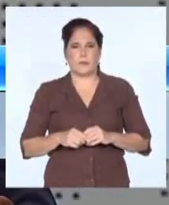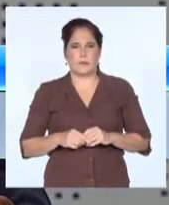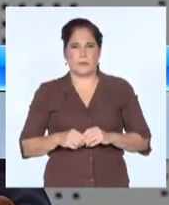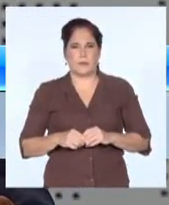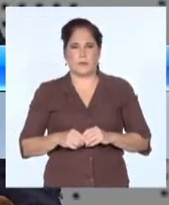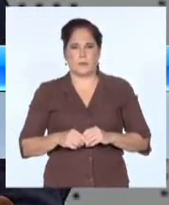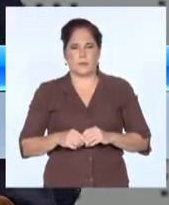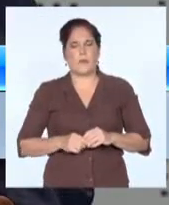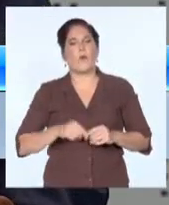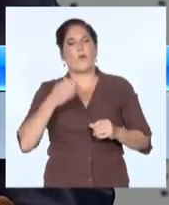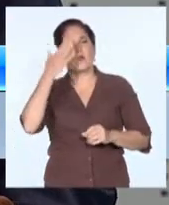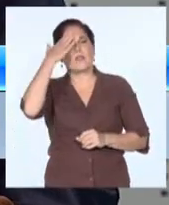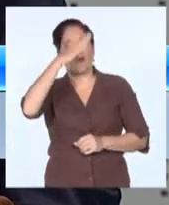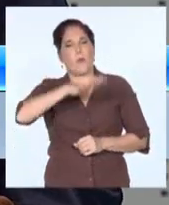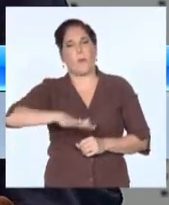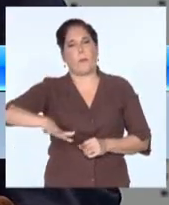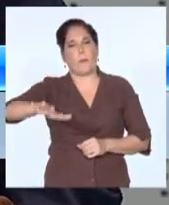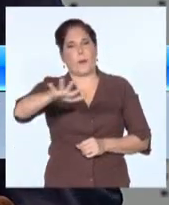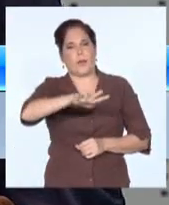saludos